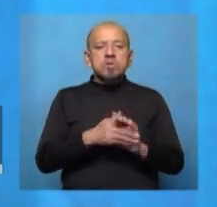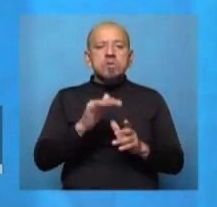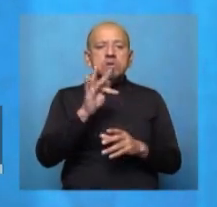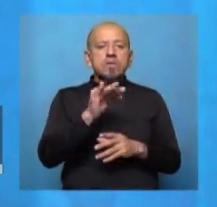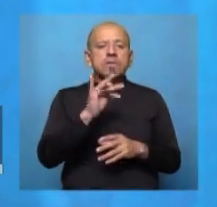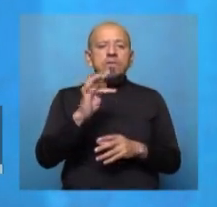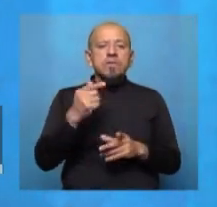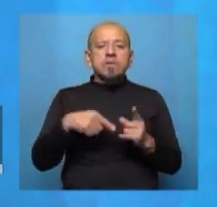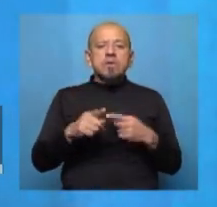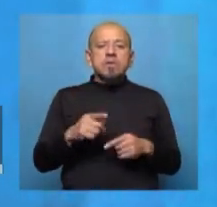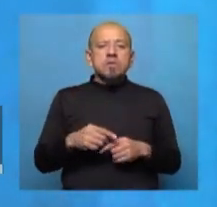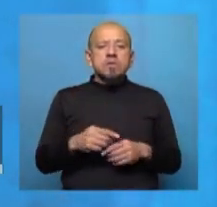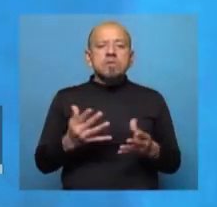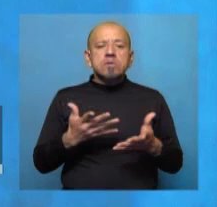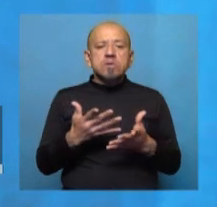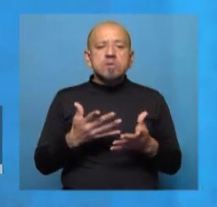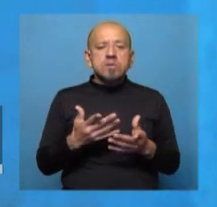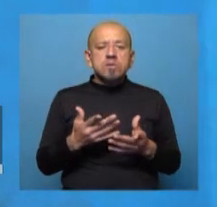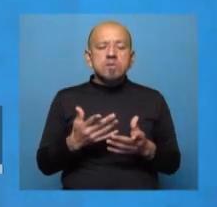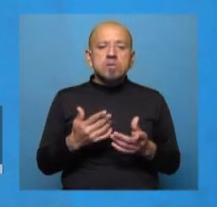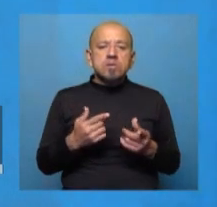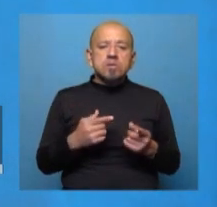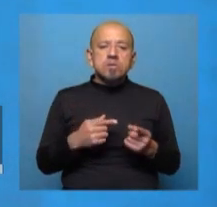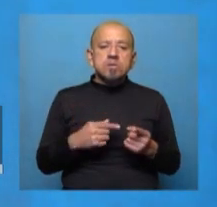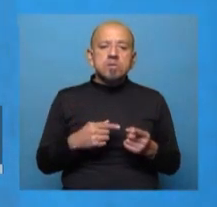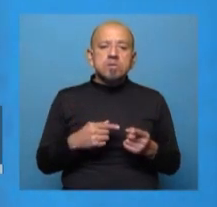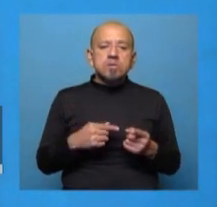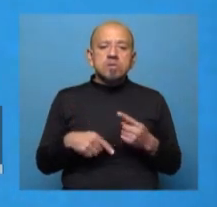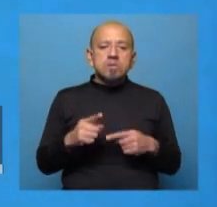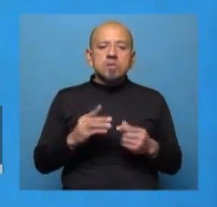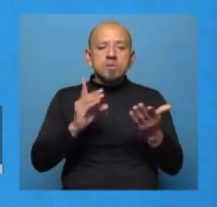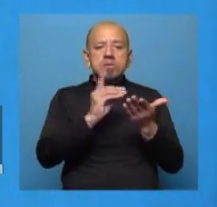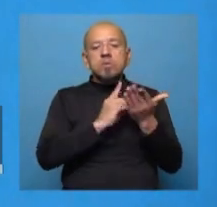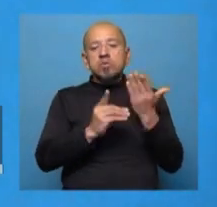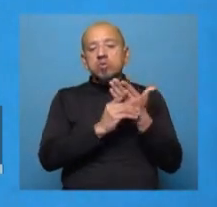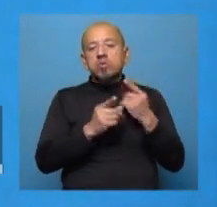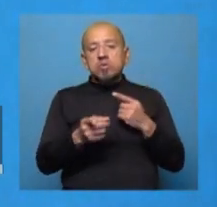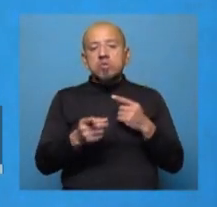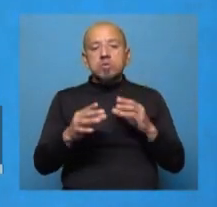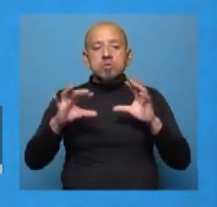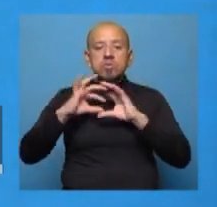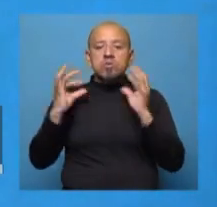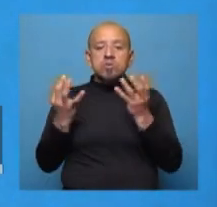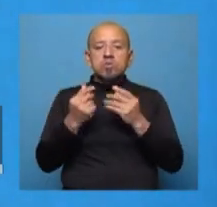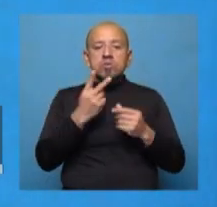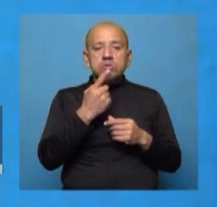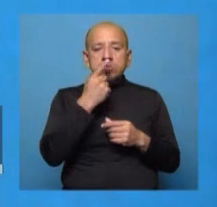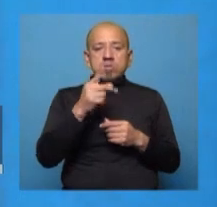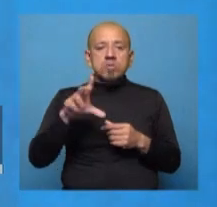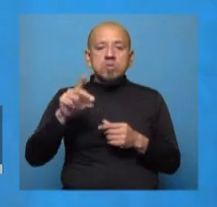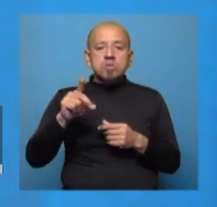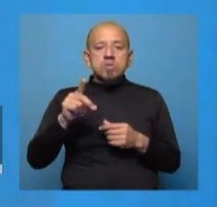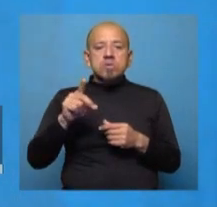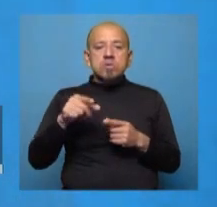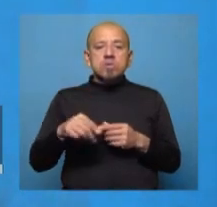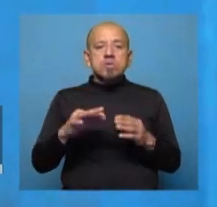FIFA ahora lo que es bueno decir es que el proyecto del mundial del 2030 jamás